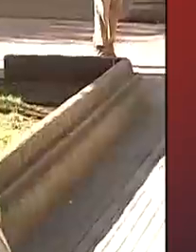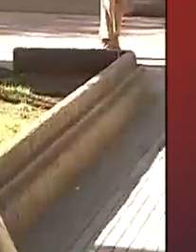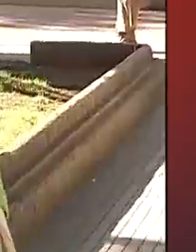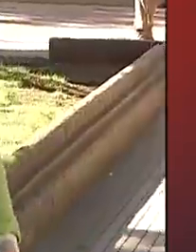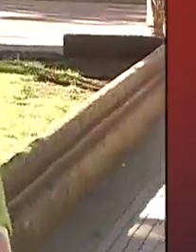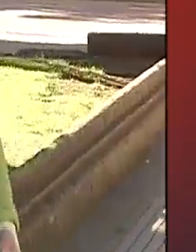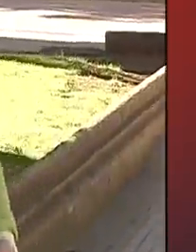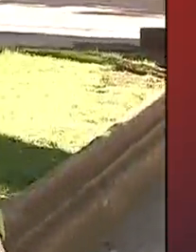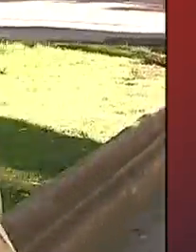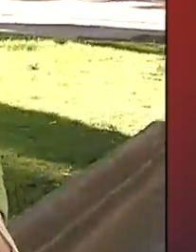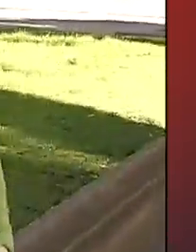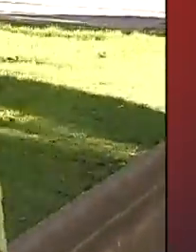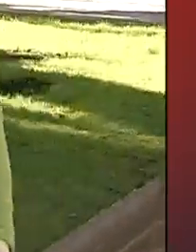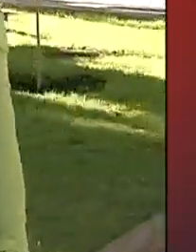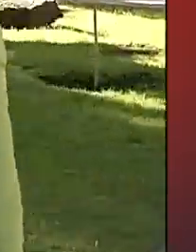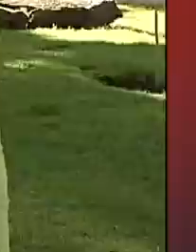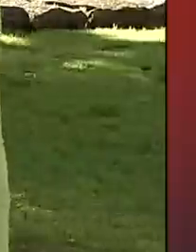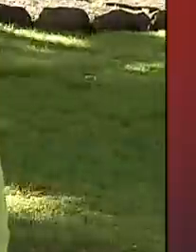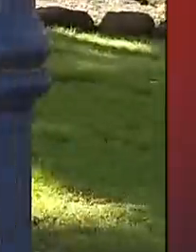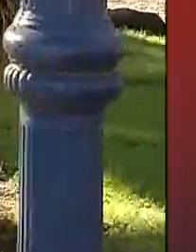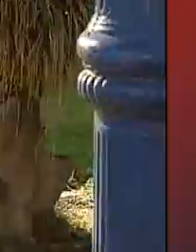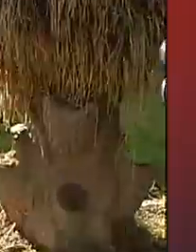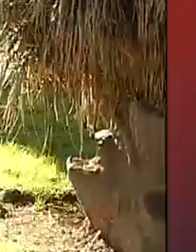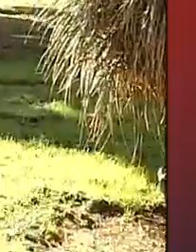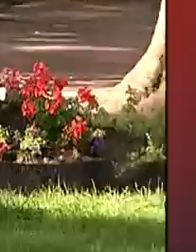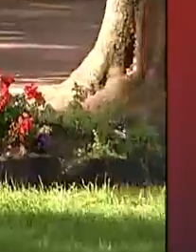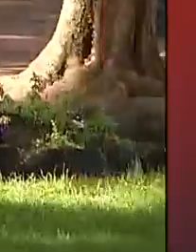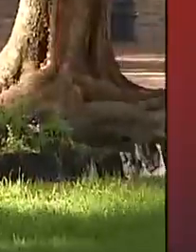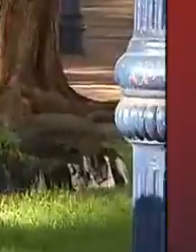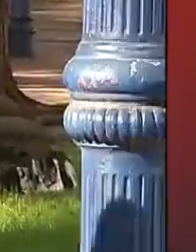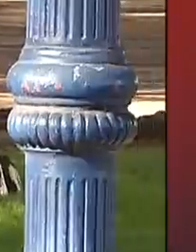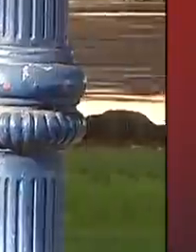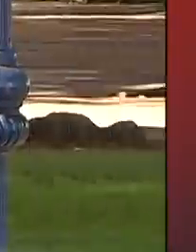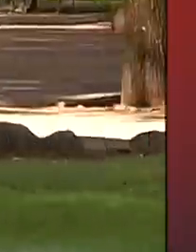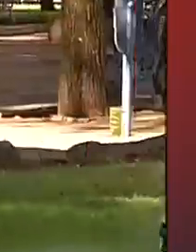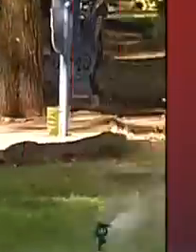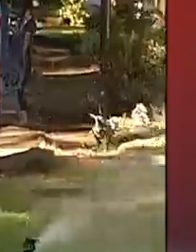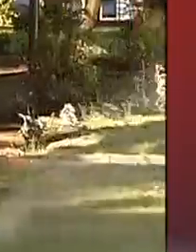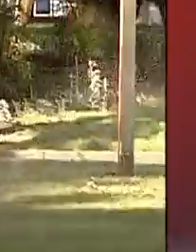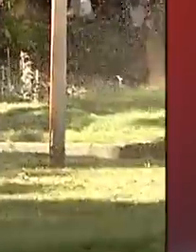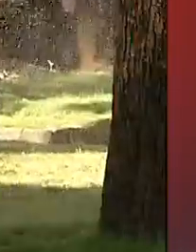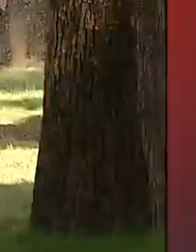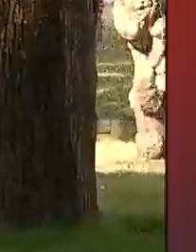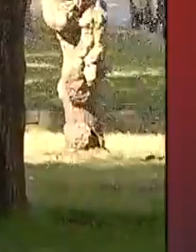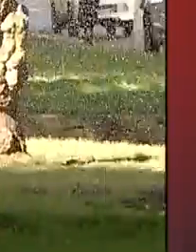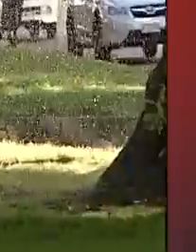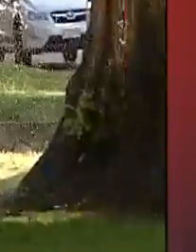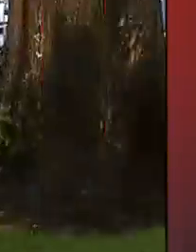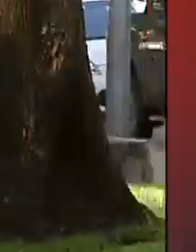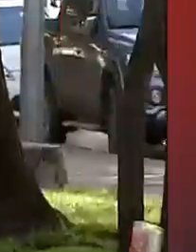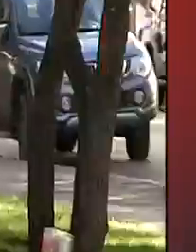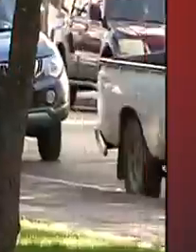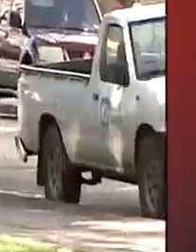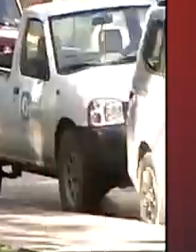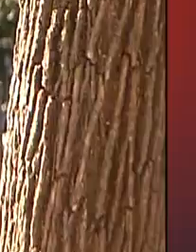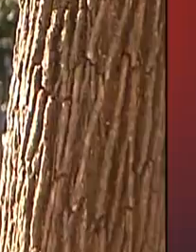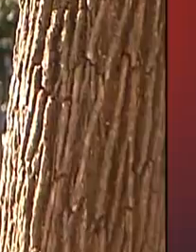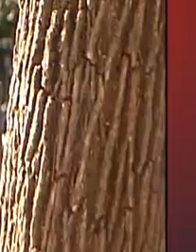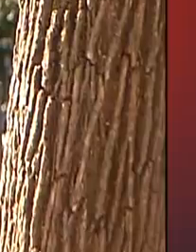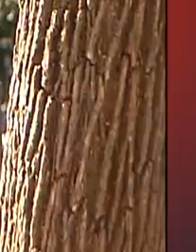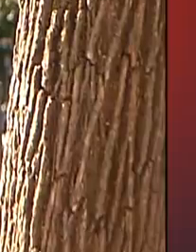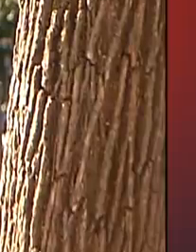casos nuevos, son 5.116 los contagiados y certificados y lamentablemente